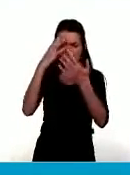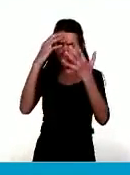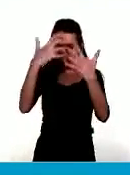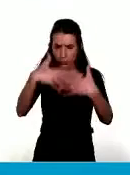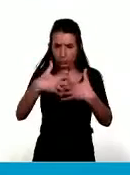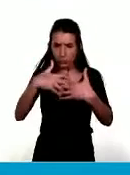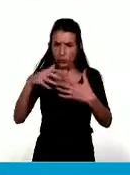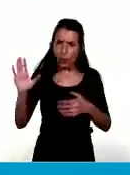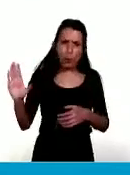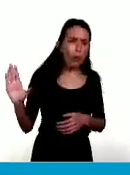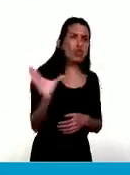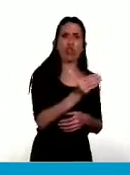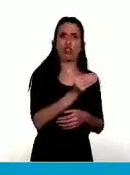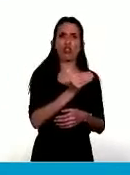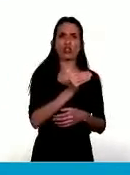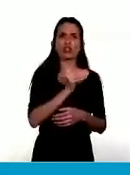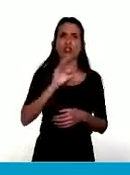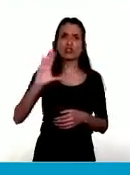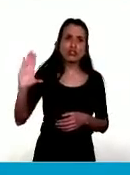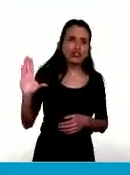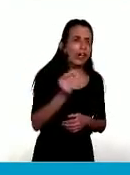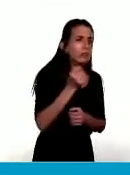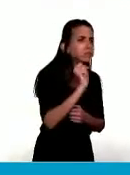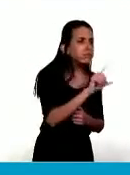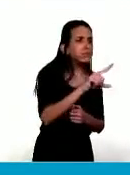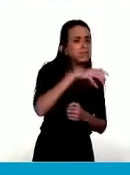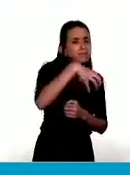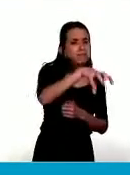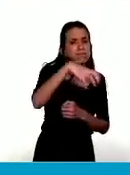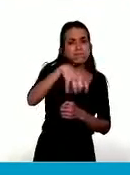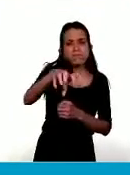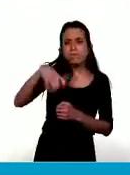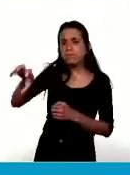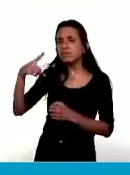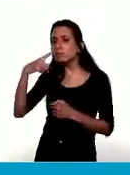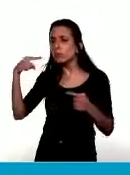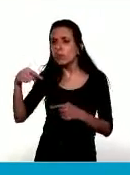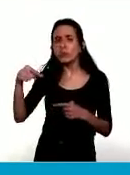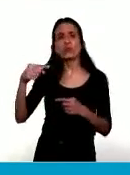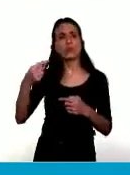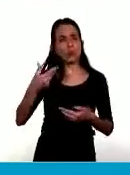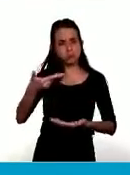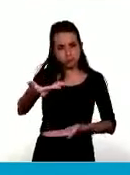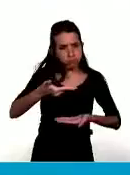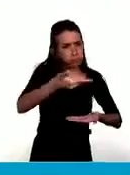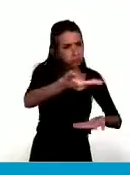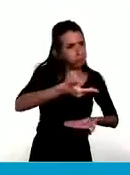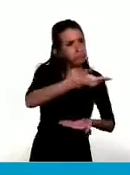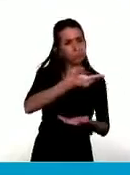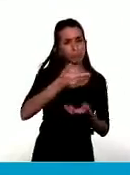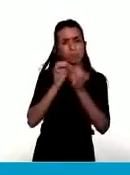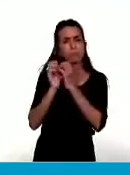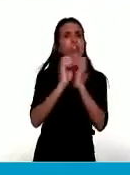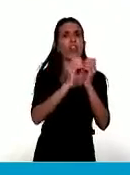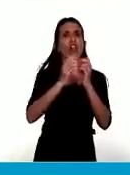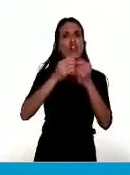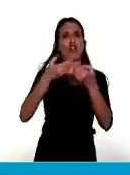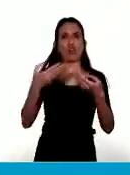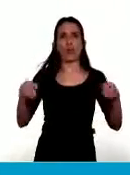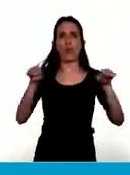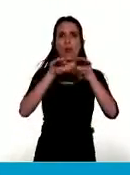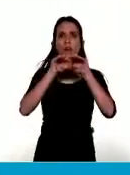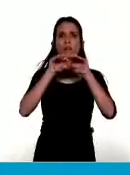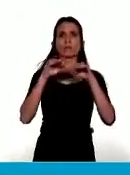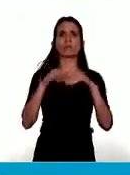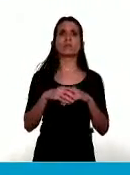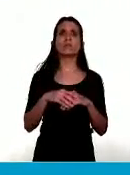los vecinos de cada municipio, porque se atiende a todos por igual. En tercera cuestión, ¿por qué creo que tenemos